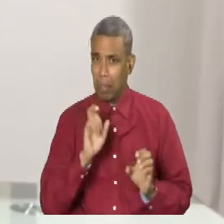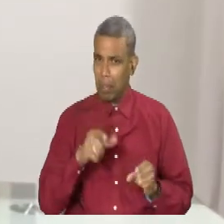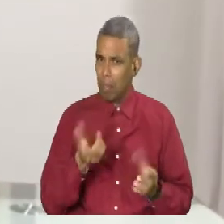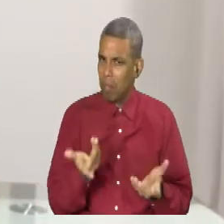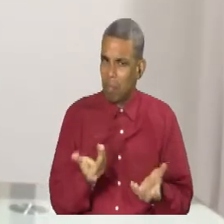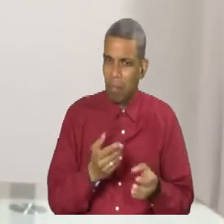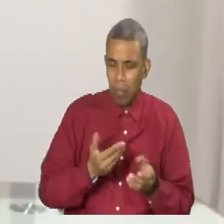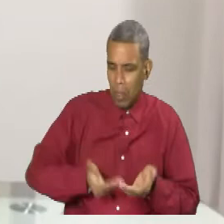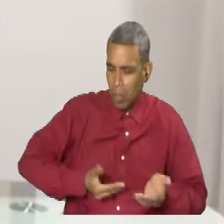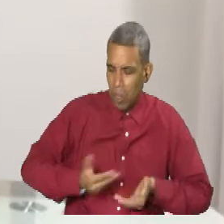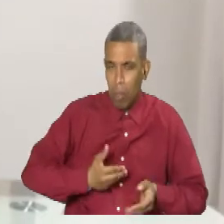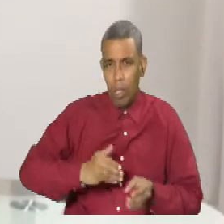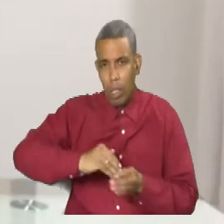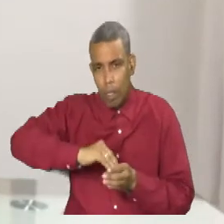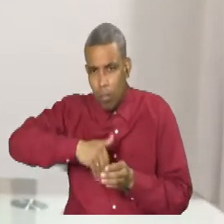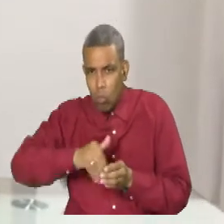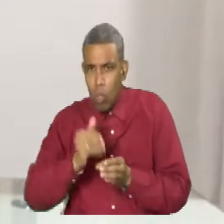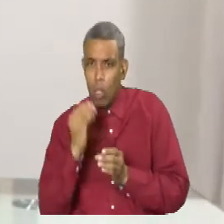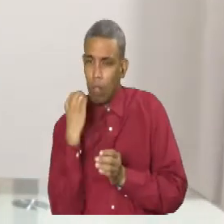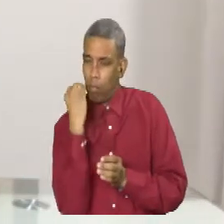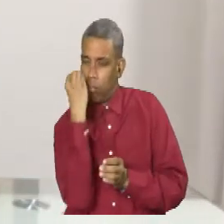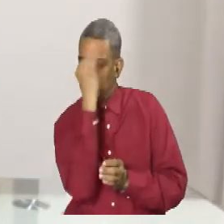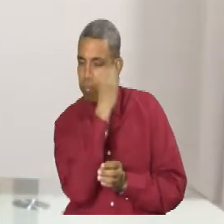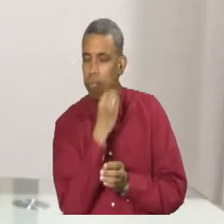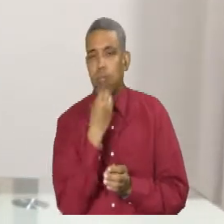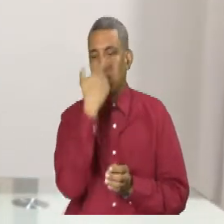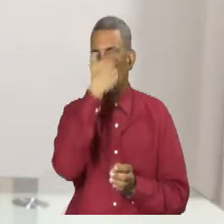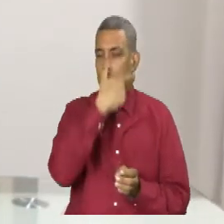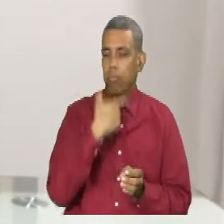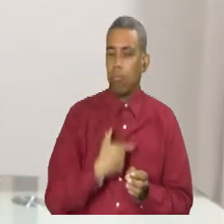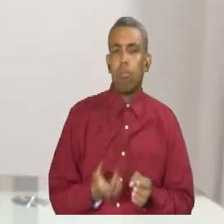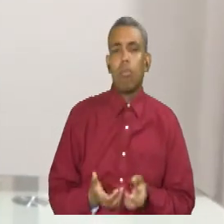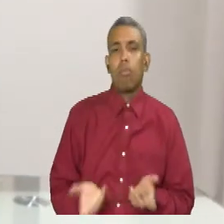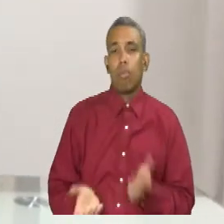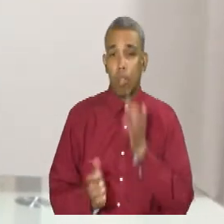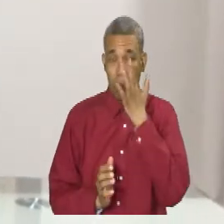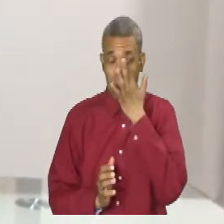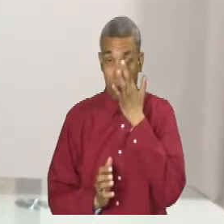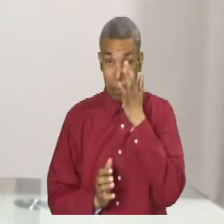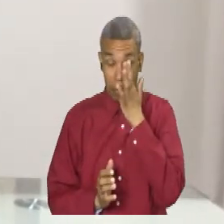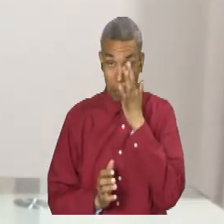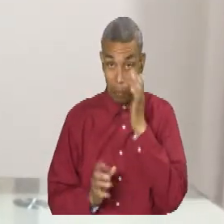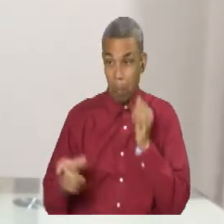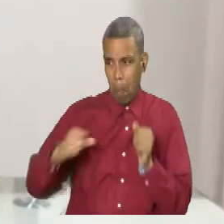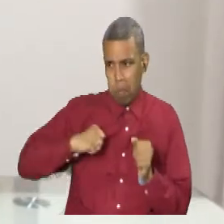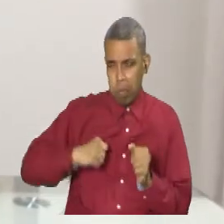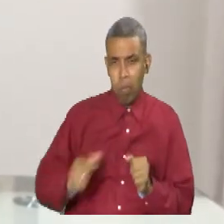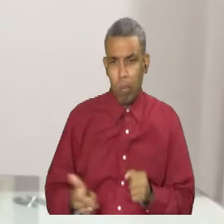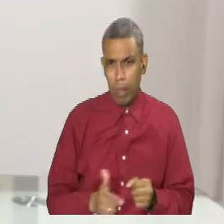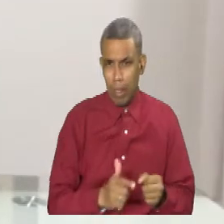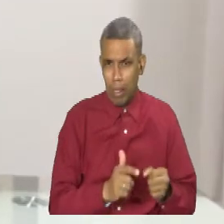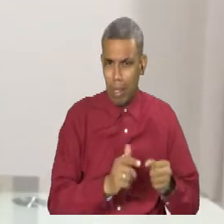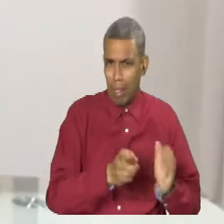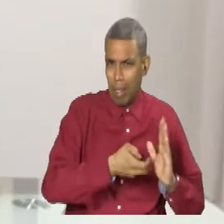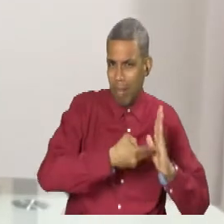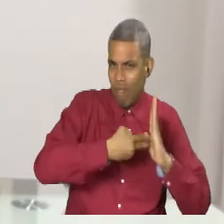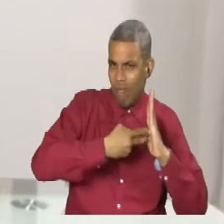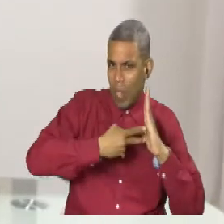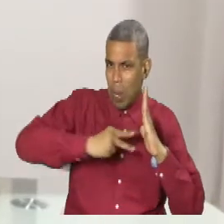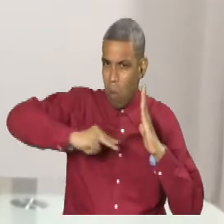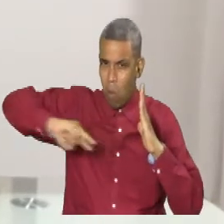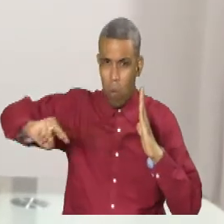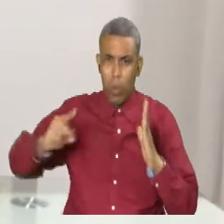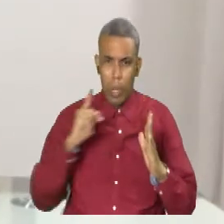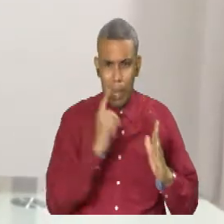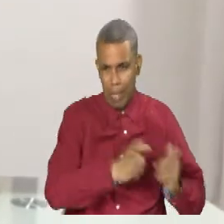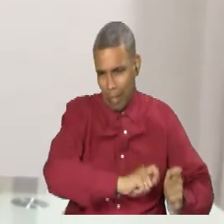servicios prestamos en estas áreas? Prestamos todos los aparatos o aparatología que está de última punta en el